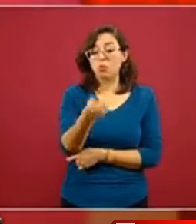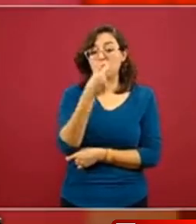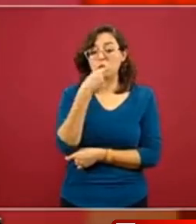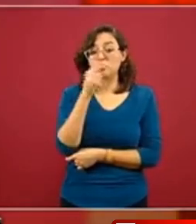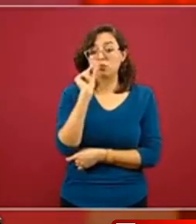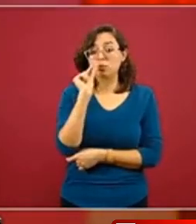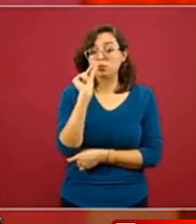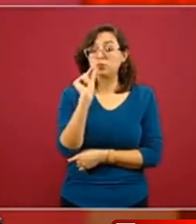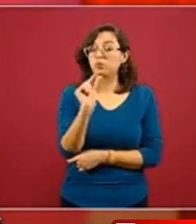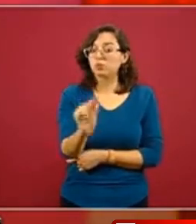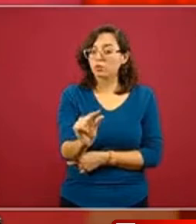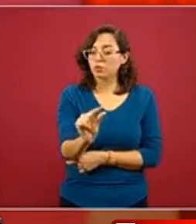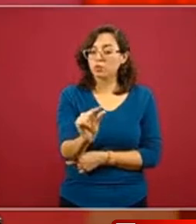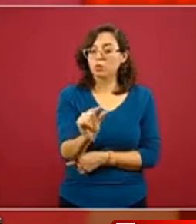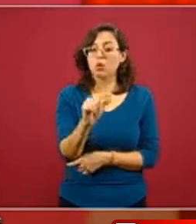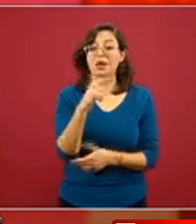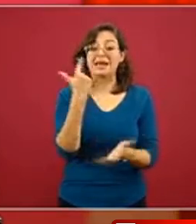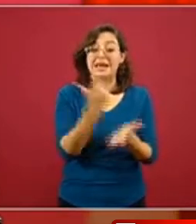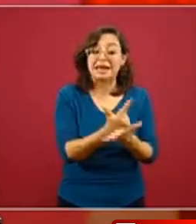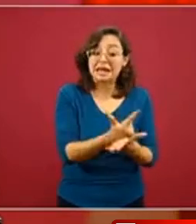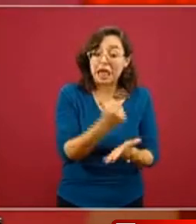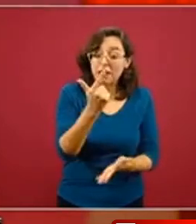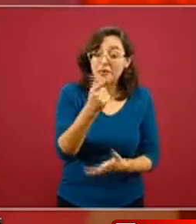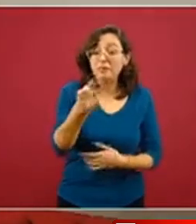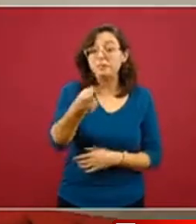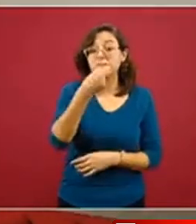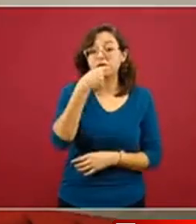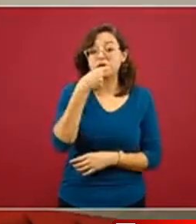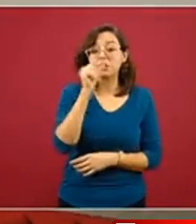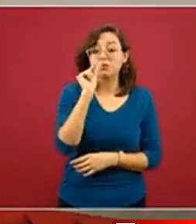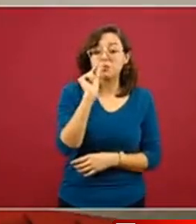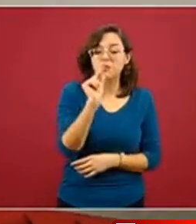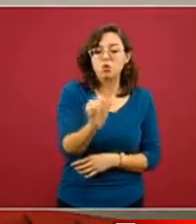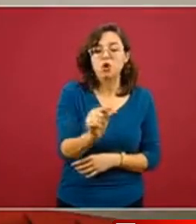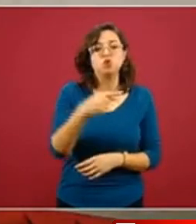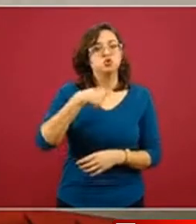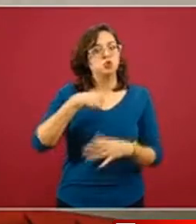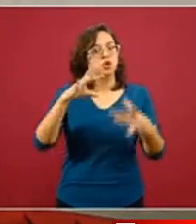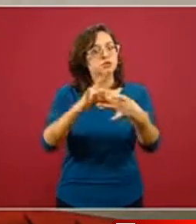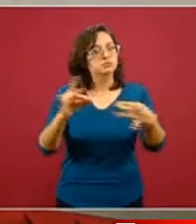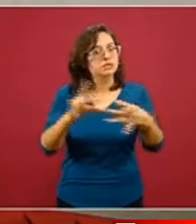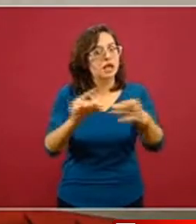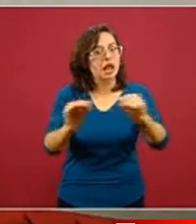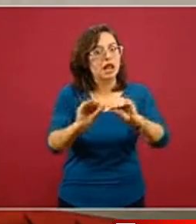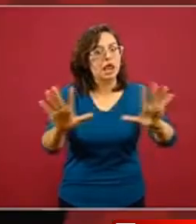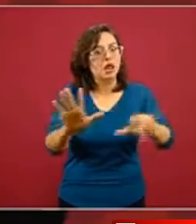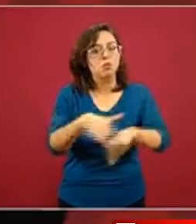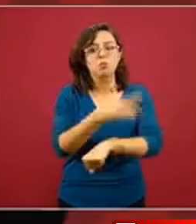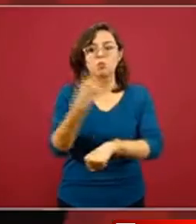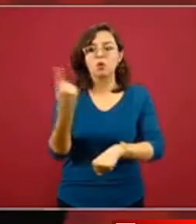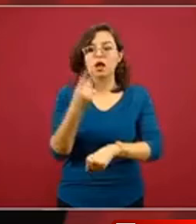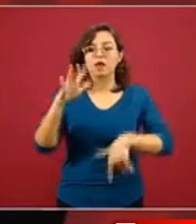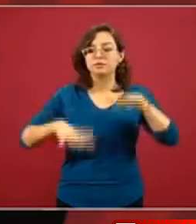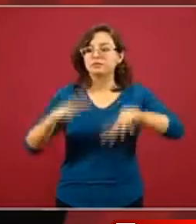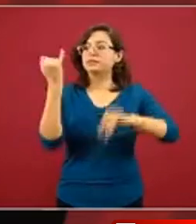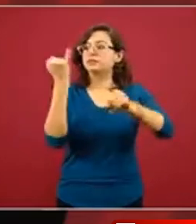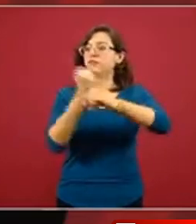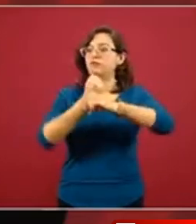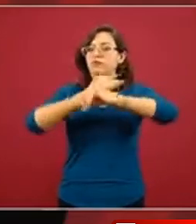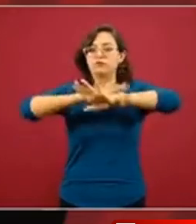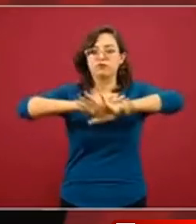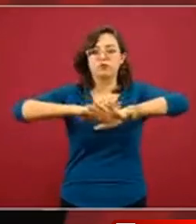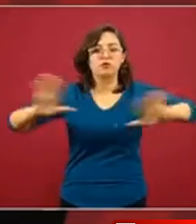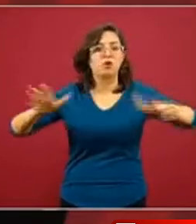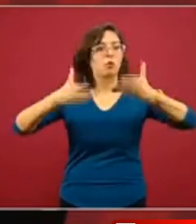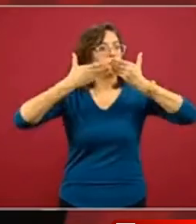de dexametasona, COVID grave, solo dosis bajas. ¿Por qué lo enfatizo? Porque desafortunadamente cuando esta información permea